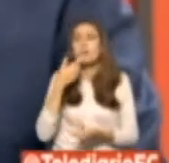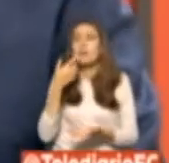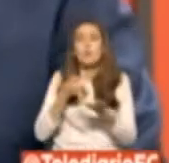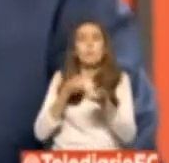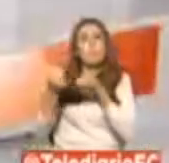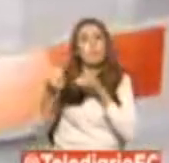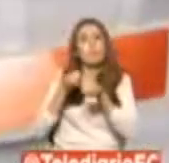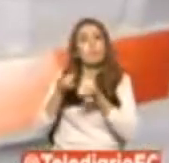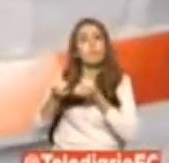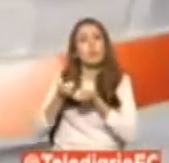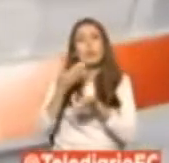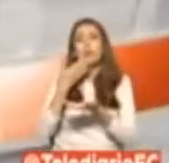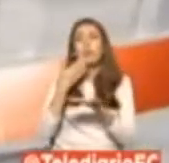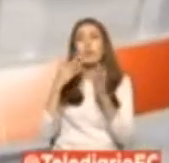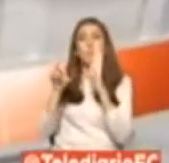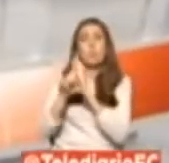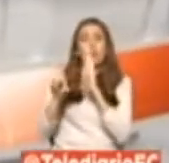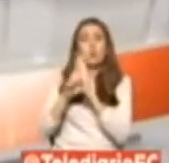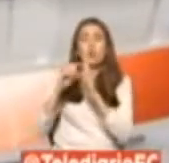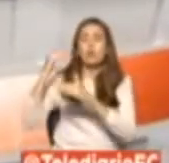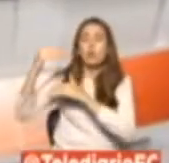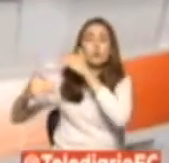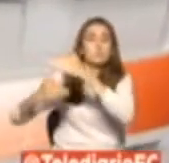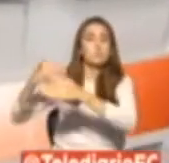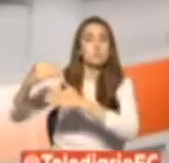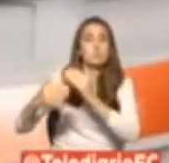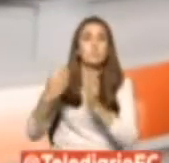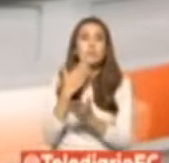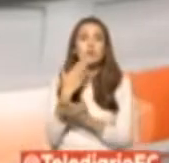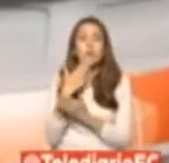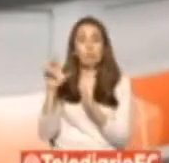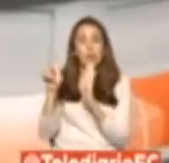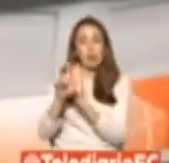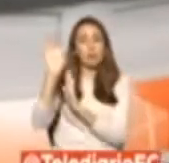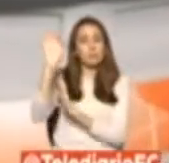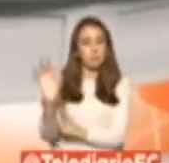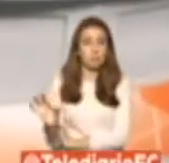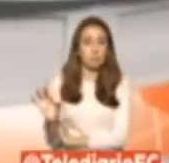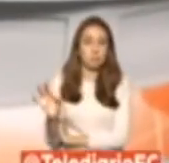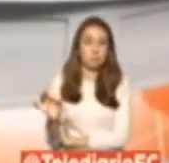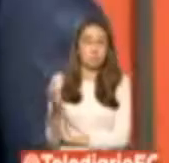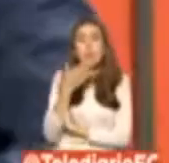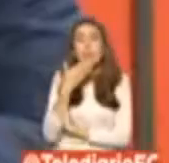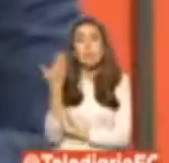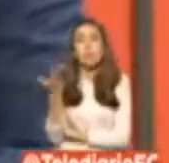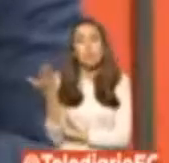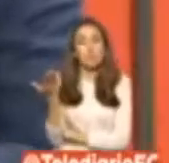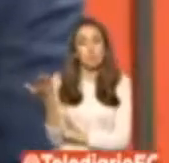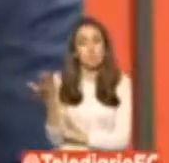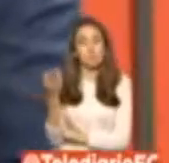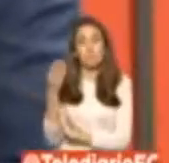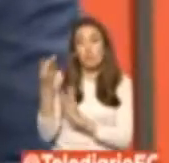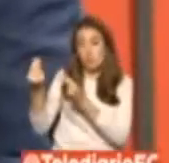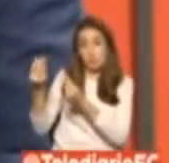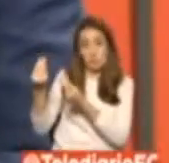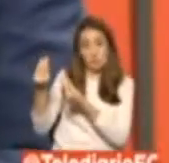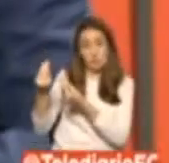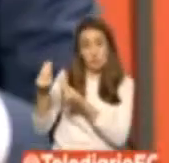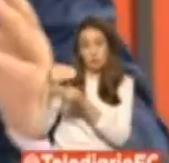las disposiciones de ley y los procedimientos para que esas leyes se cumplan que eviten que dineros